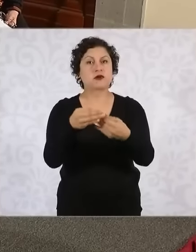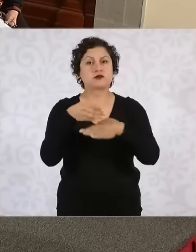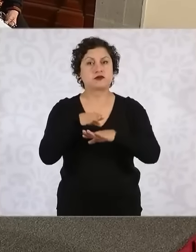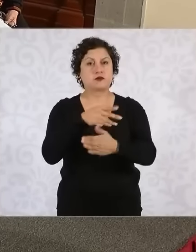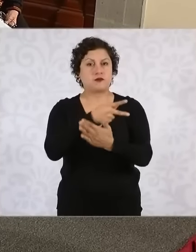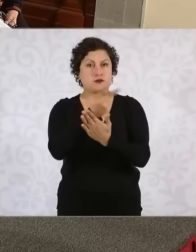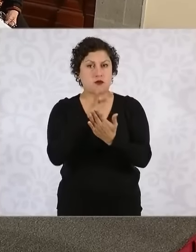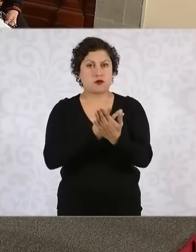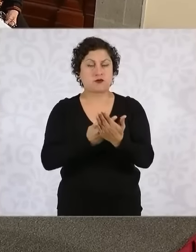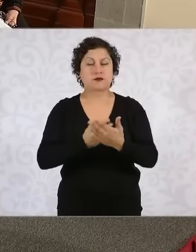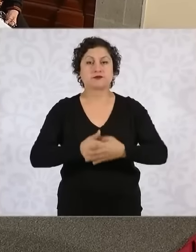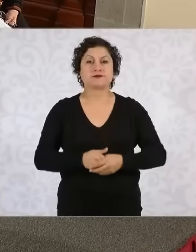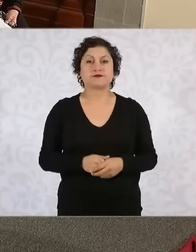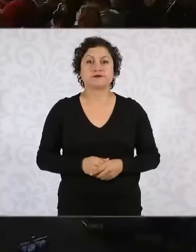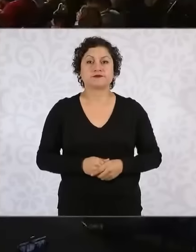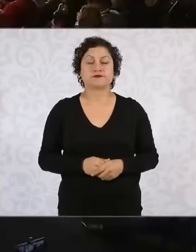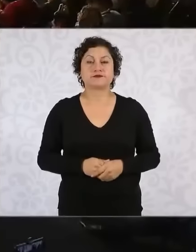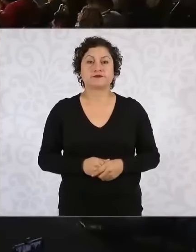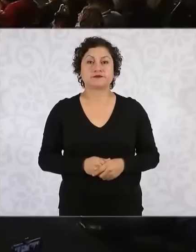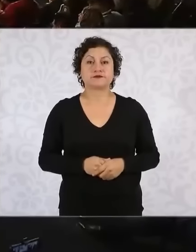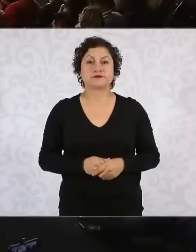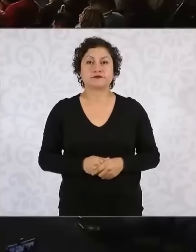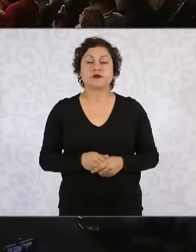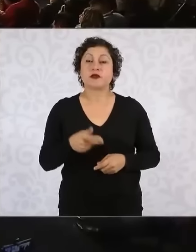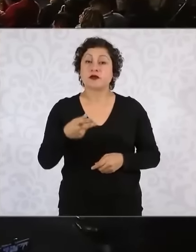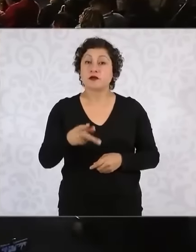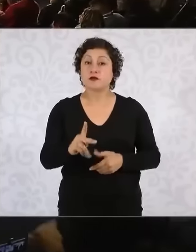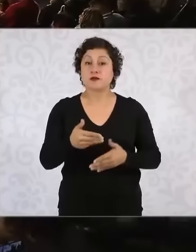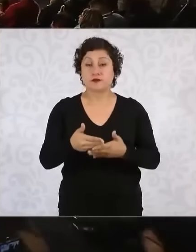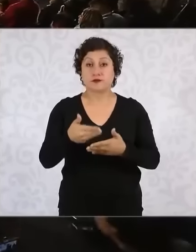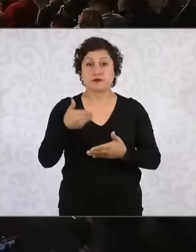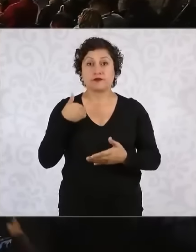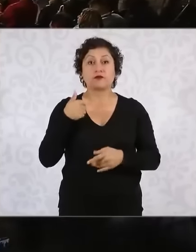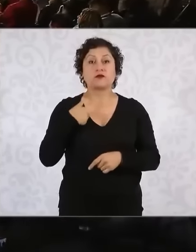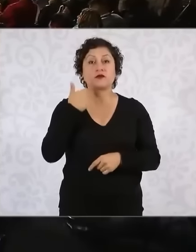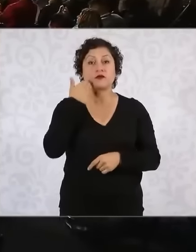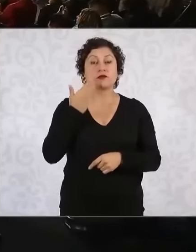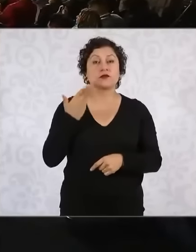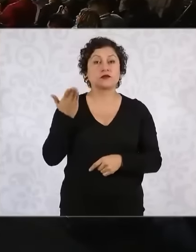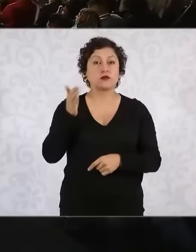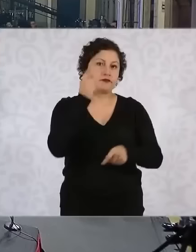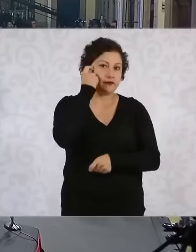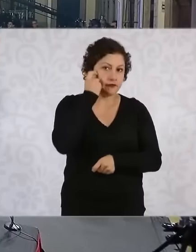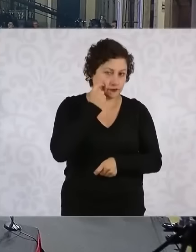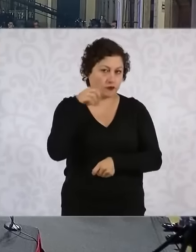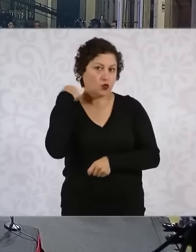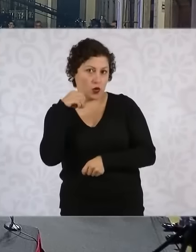Mario Delgado, secretario de educación. Entonces, nos van a presentar el programa de becas.